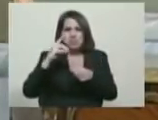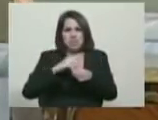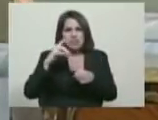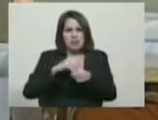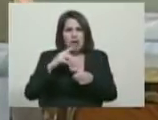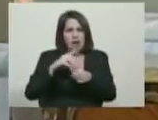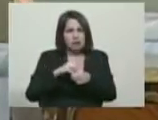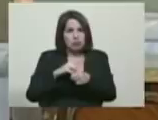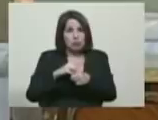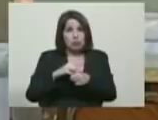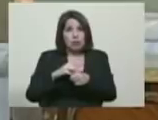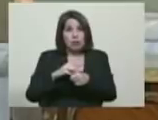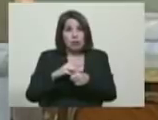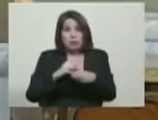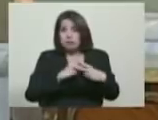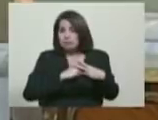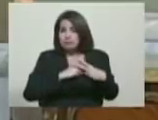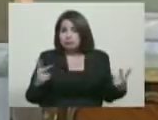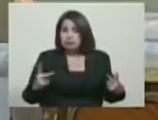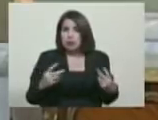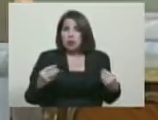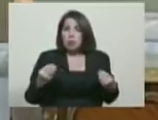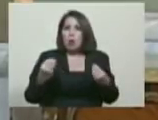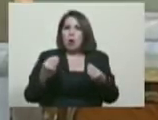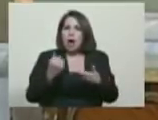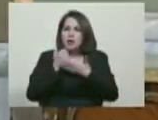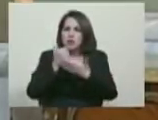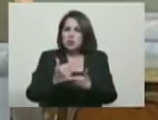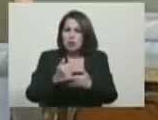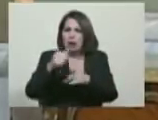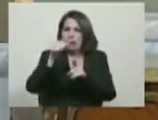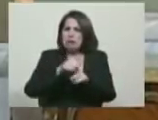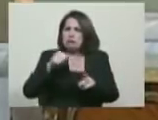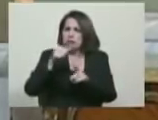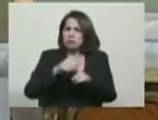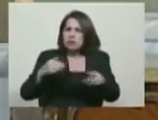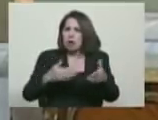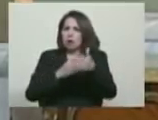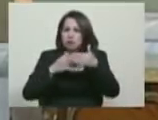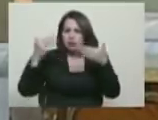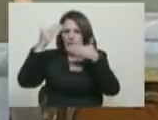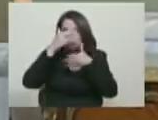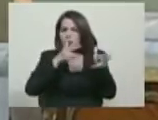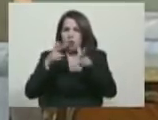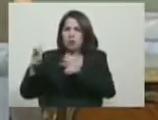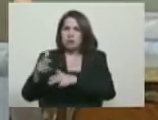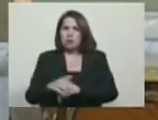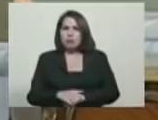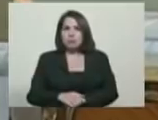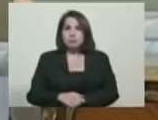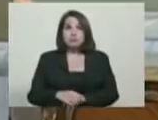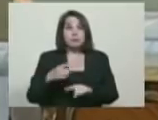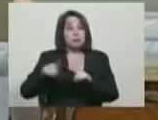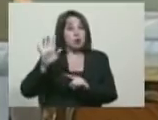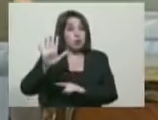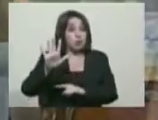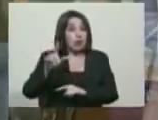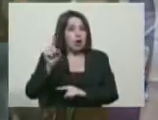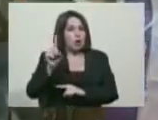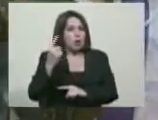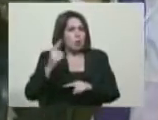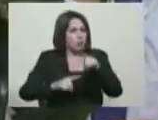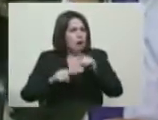una solidaridad con la lucha contra el terrorismo, que vamos a seguir en ese paso. Muchas gracias. Pero una cosa que quiero